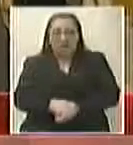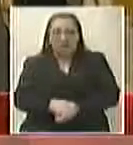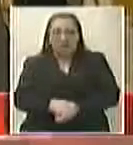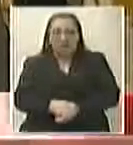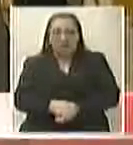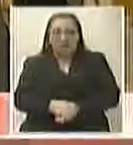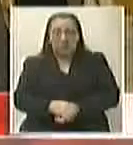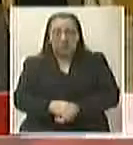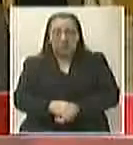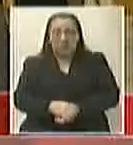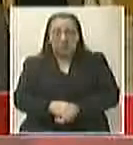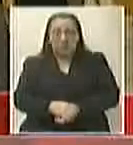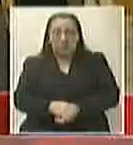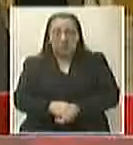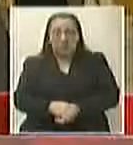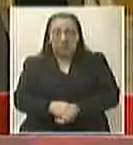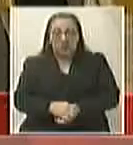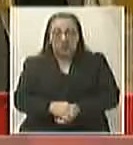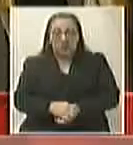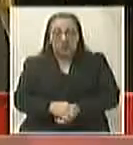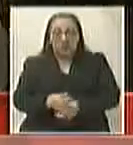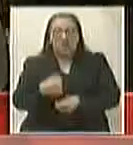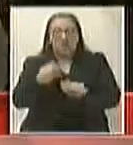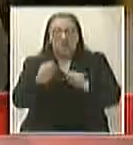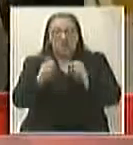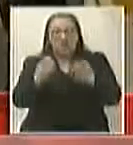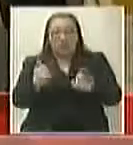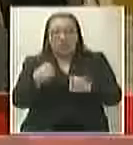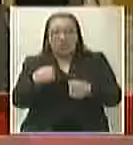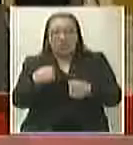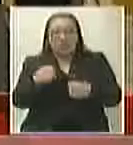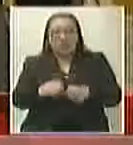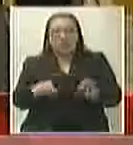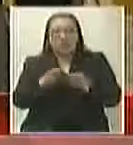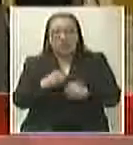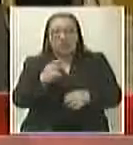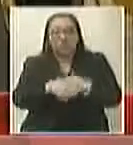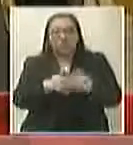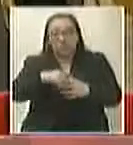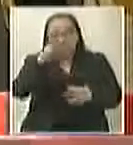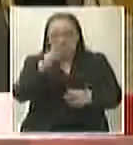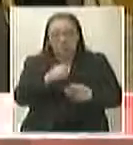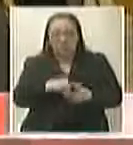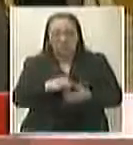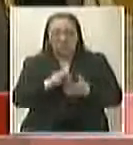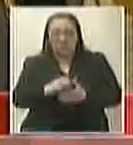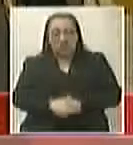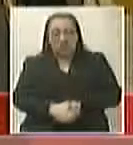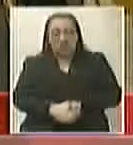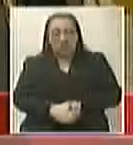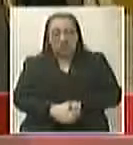yo creo que lo que vamos a hacer y darle las facultades el día de hoy va a ser trascendental para el Perú en general, ¿no?